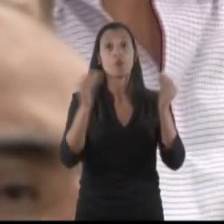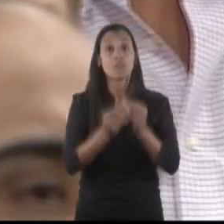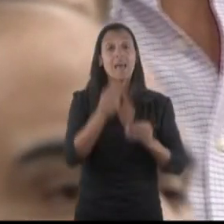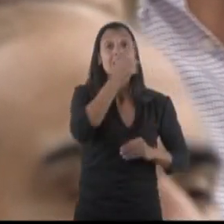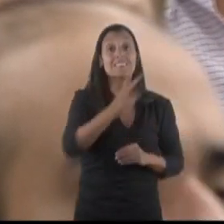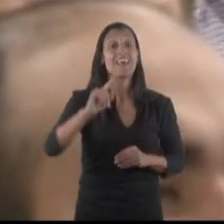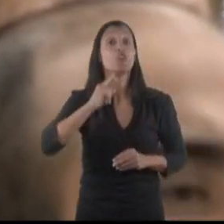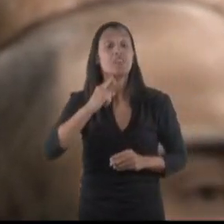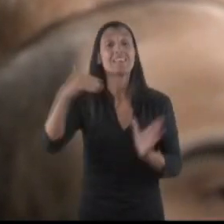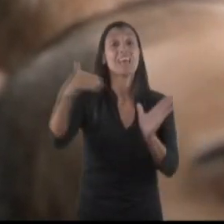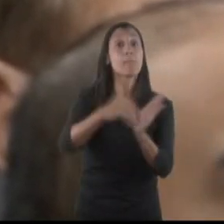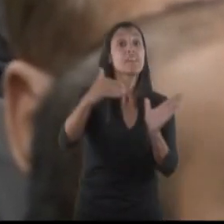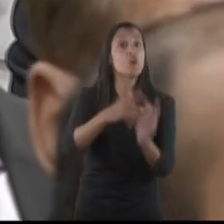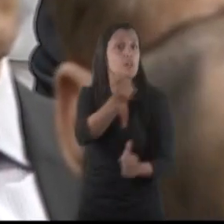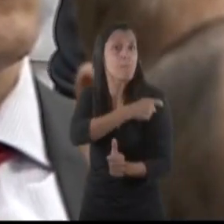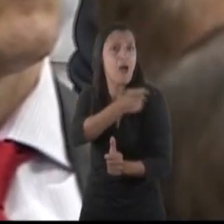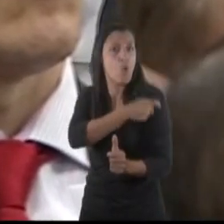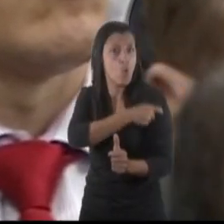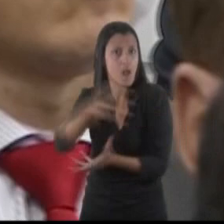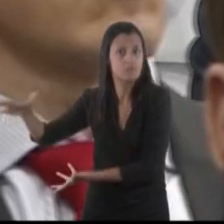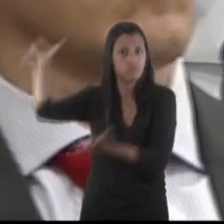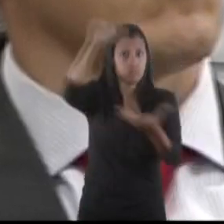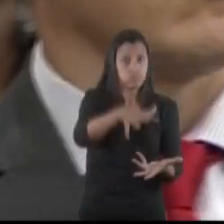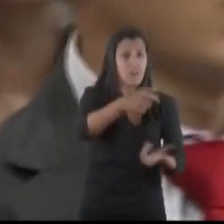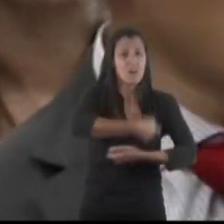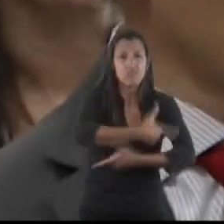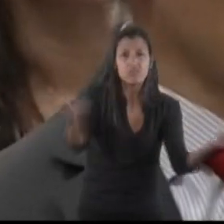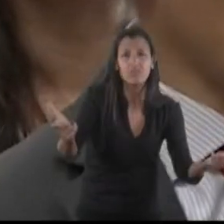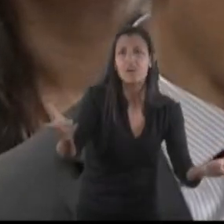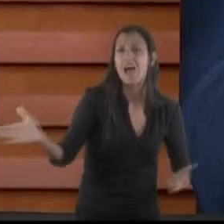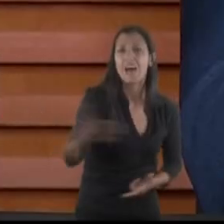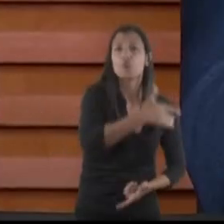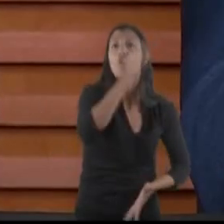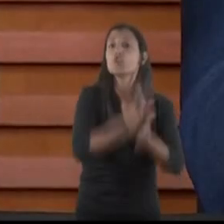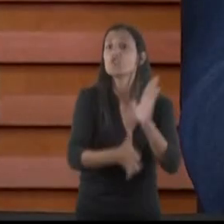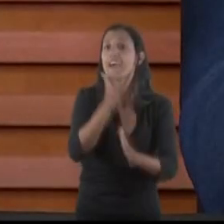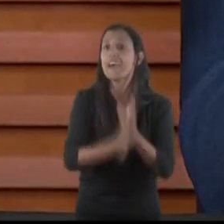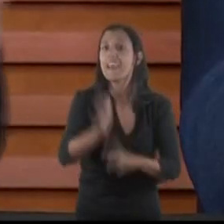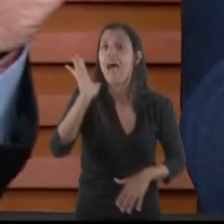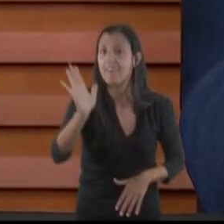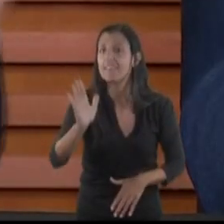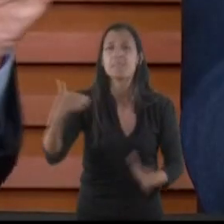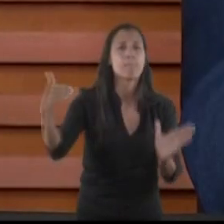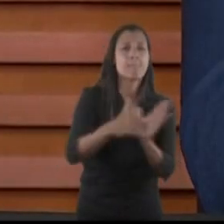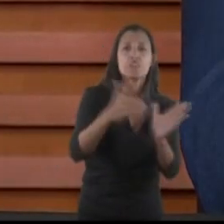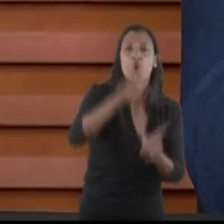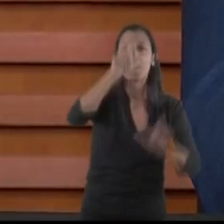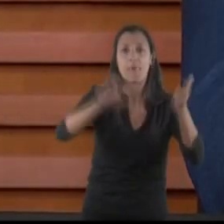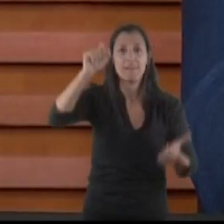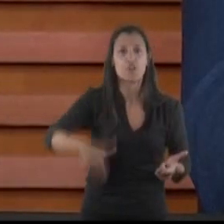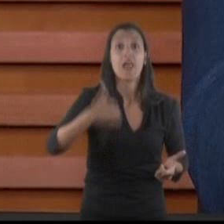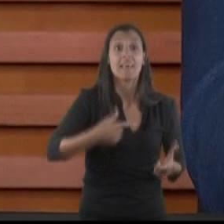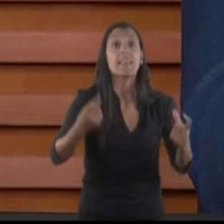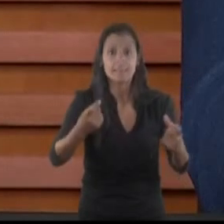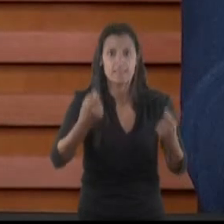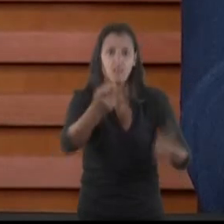113 millones de dosis dadas gratuitamente a millones de argentinos y argentinas que